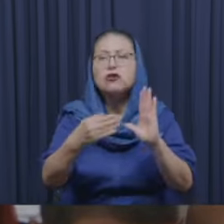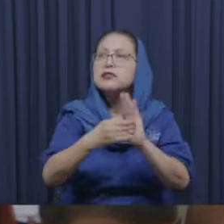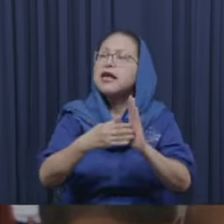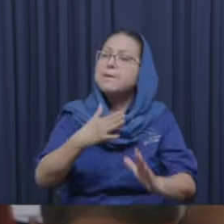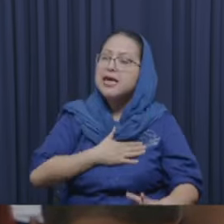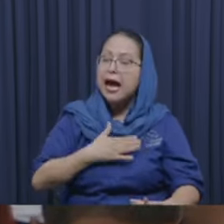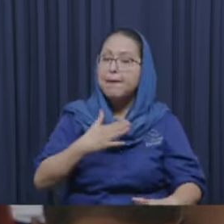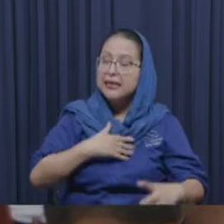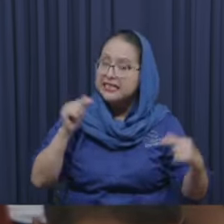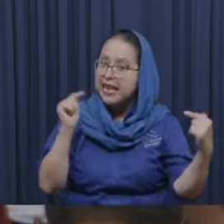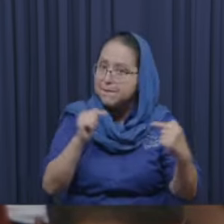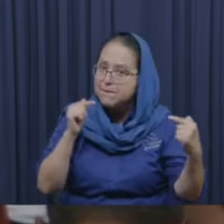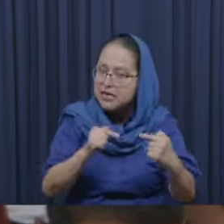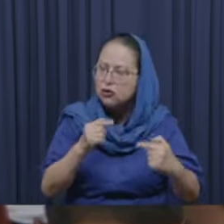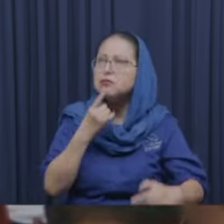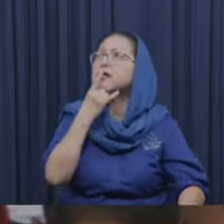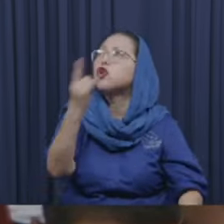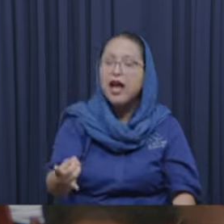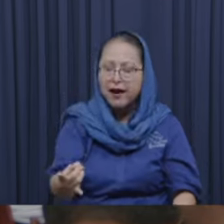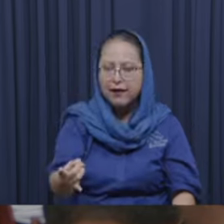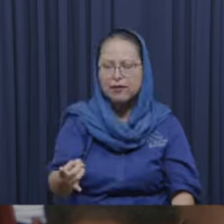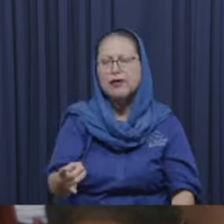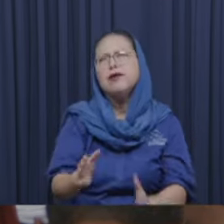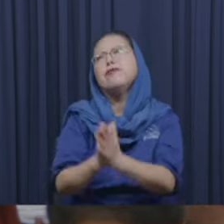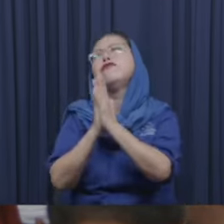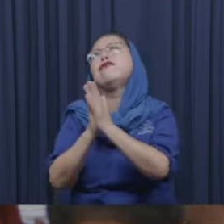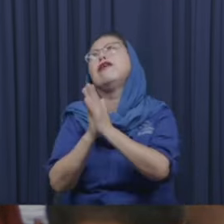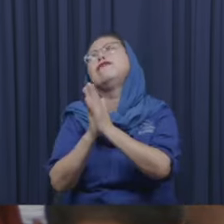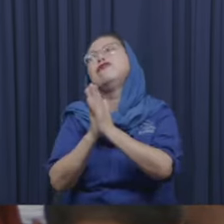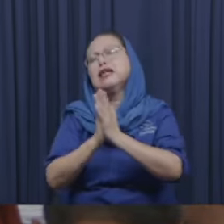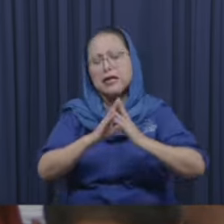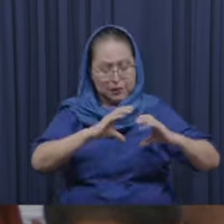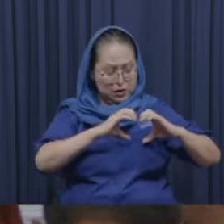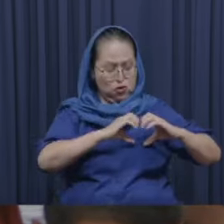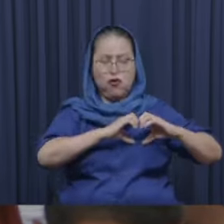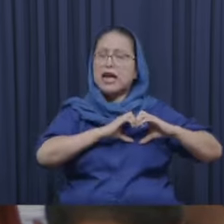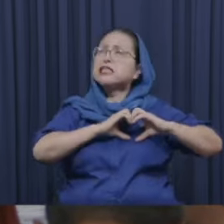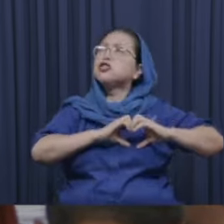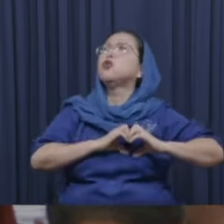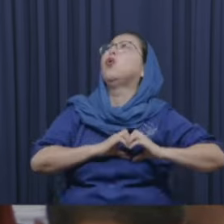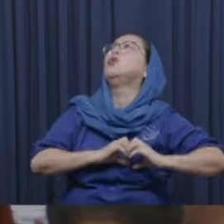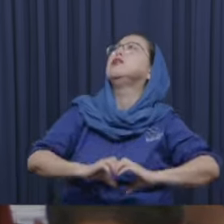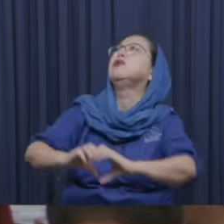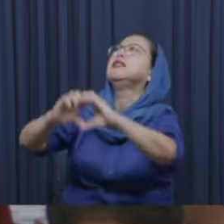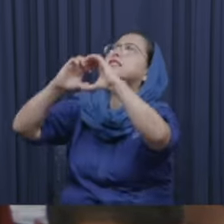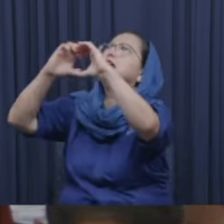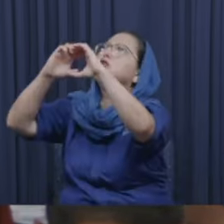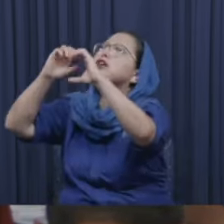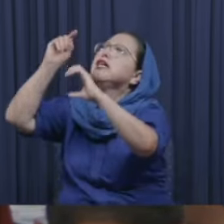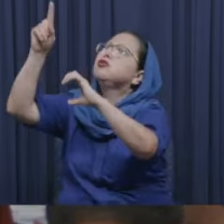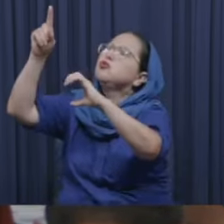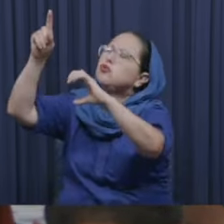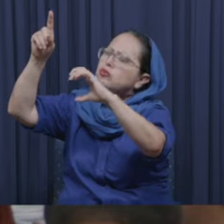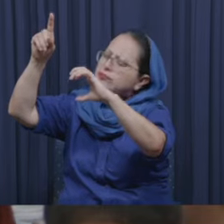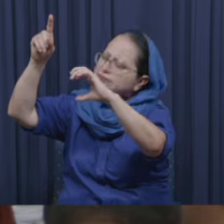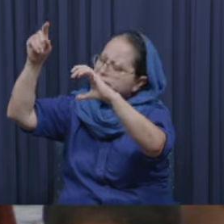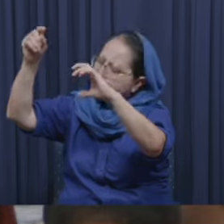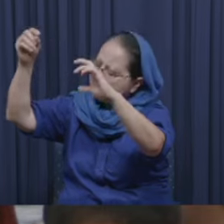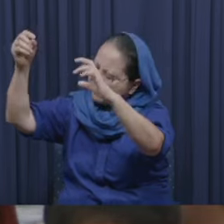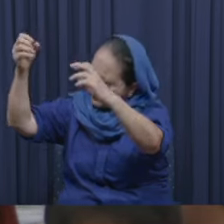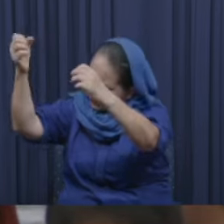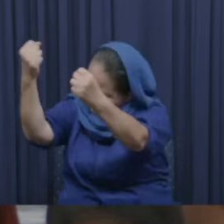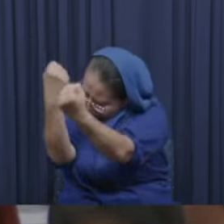danos un corazón lleno de ternura de amor para que podamos perdonar en el